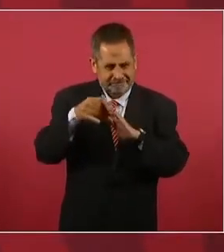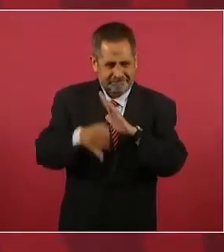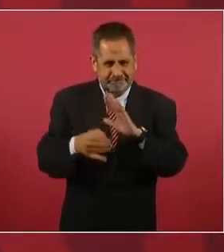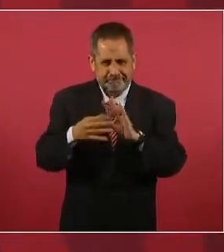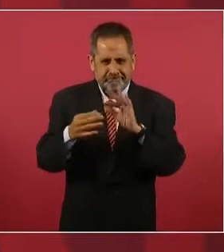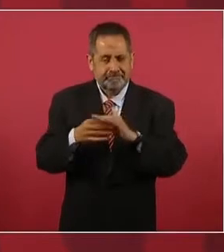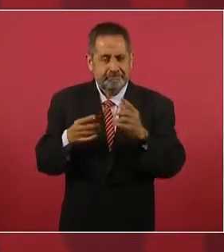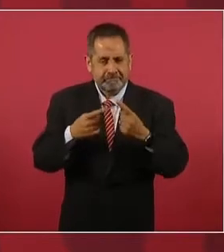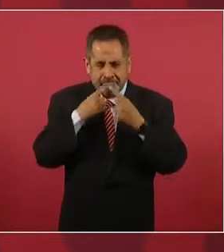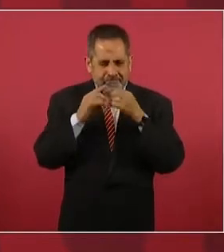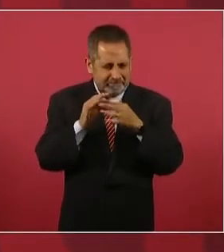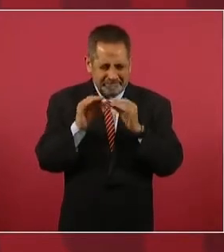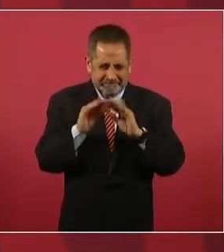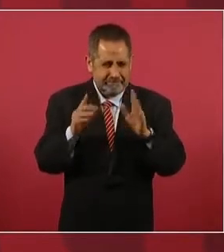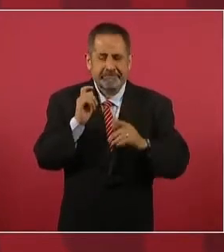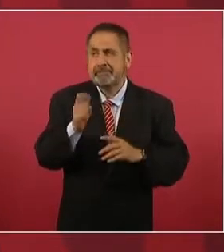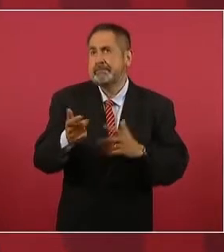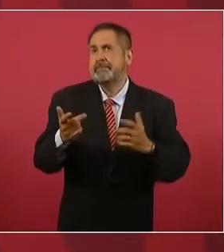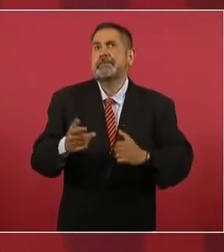al detalle,